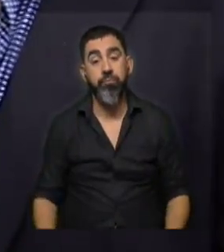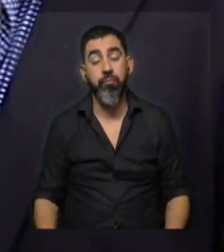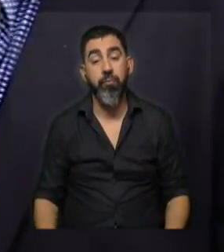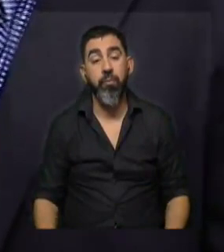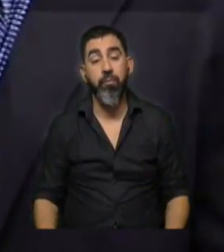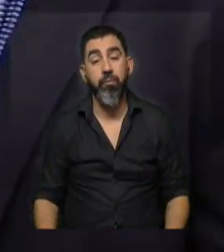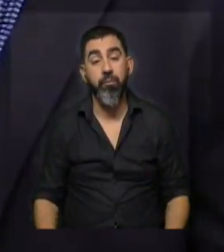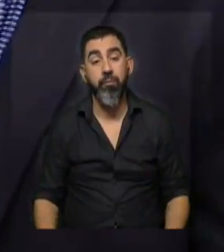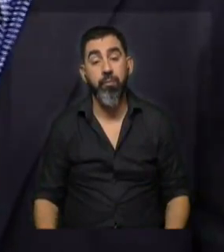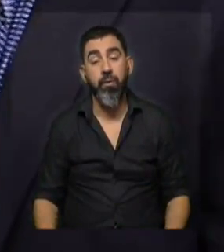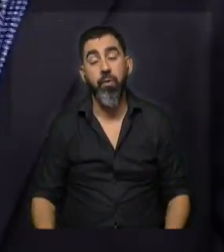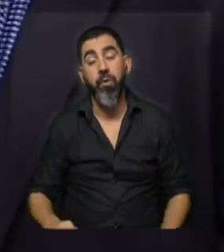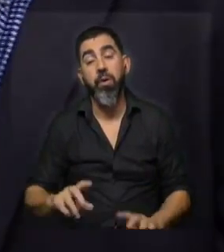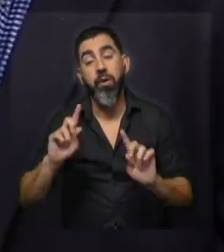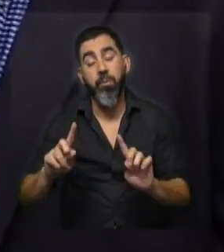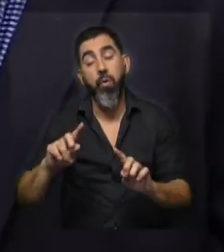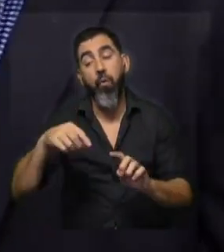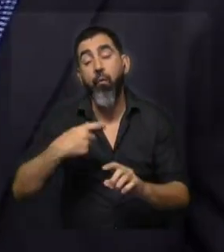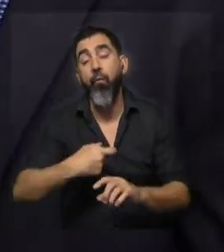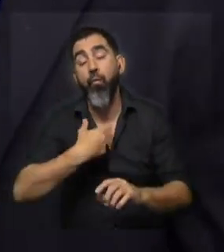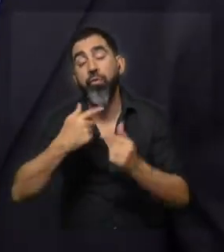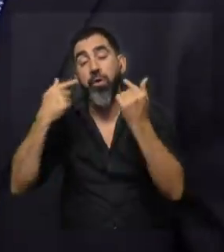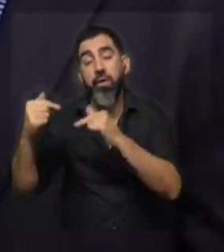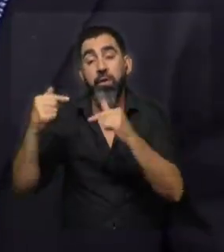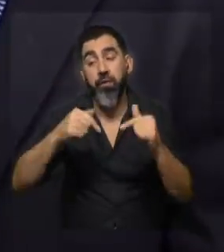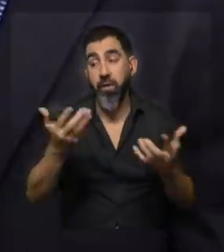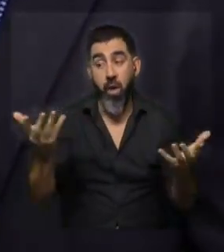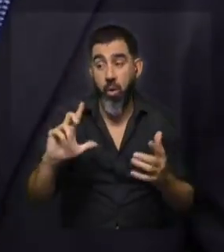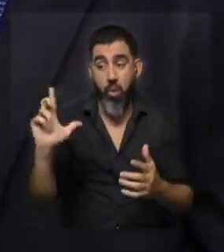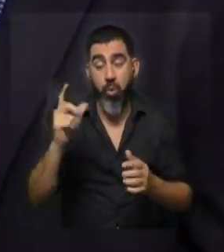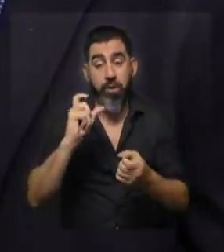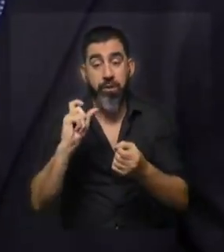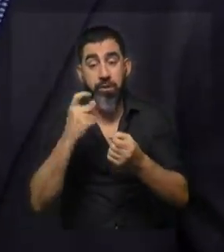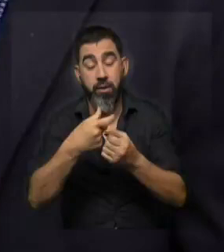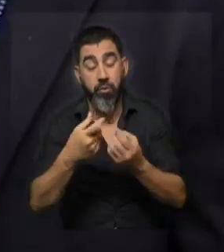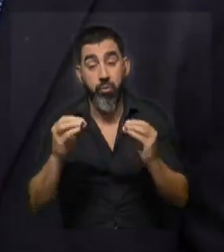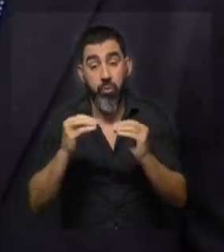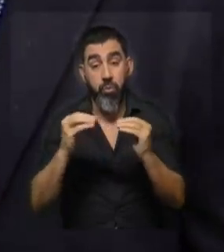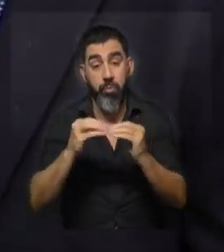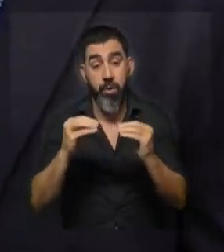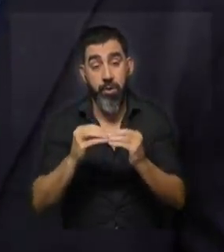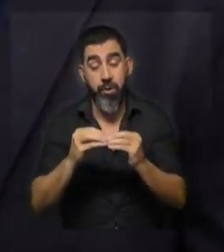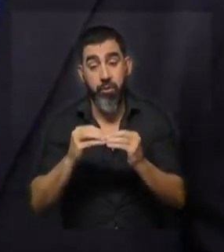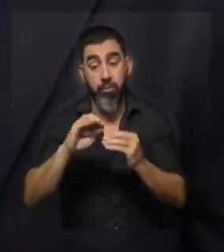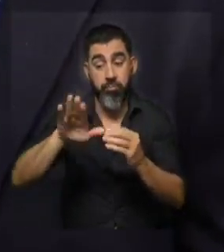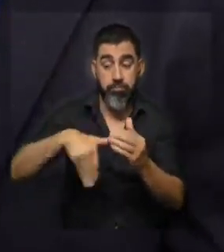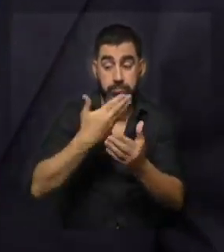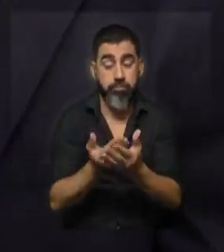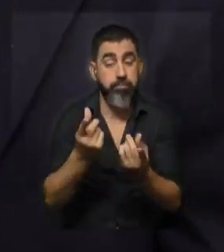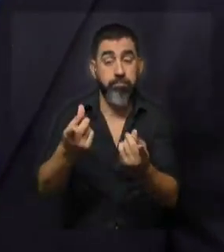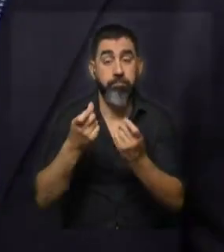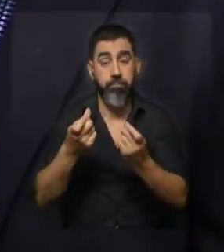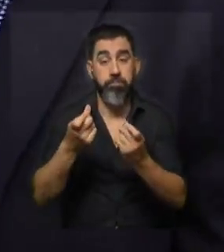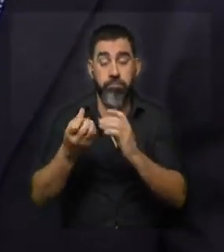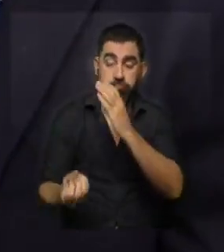posibilidad de tener otras voces que hoy tal vez no se están encontrando en el sindicato muchos compañeros compañeras están planteando la necesidad